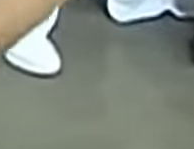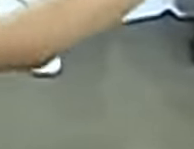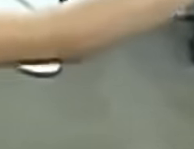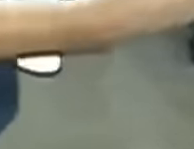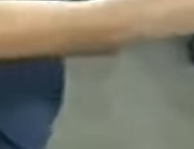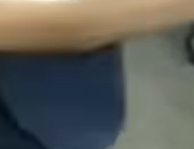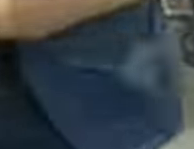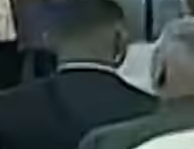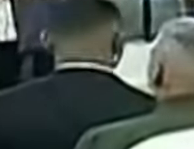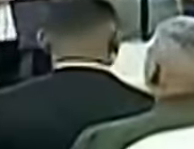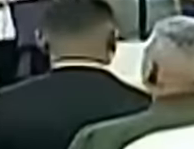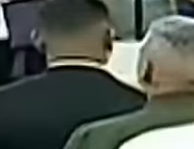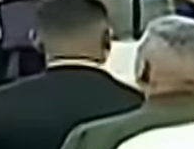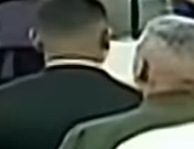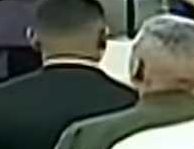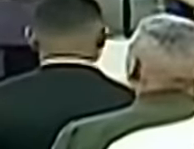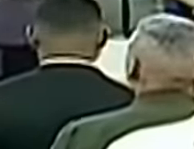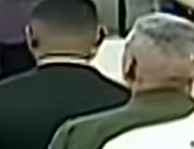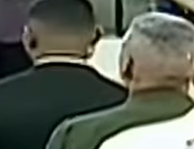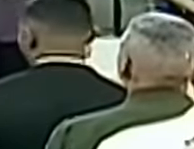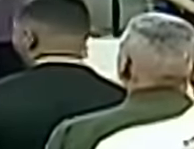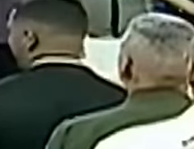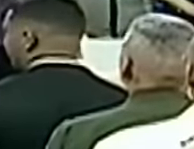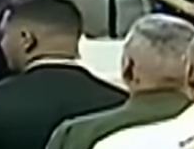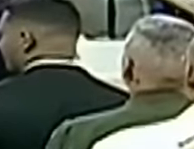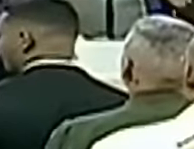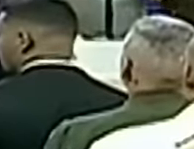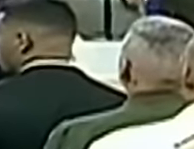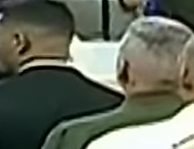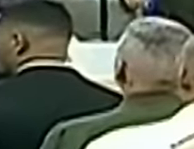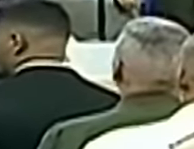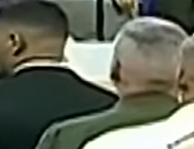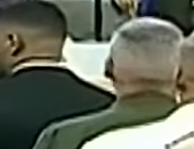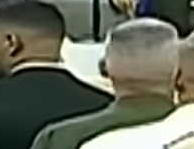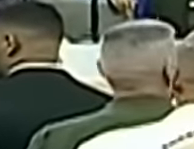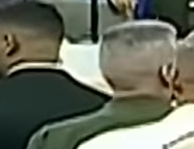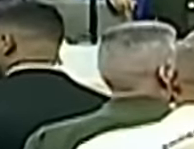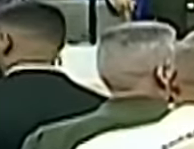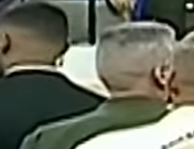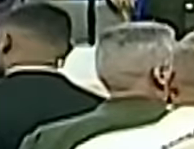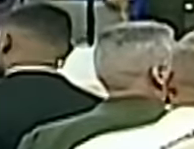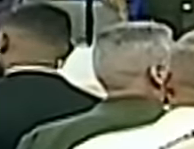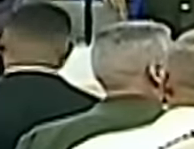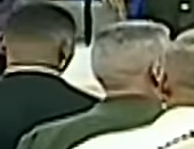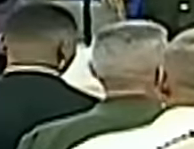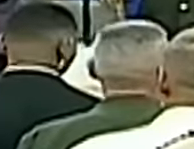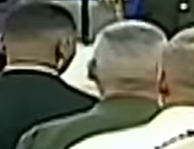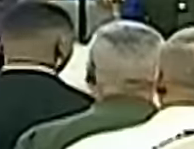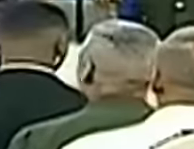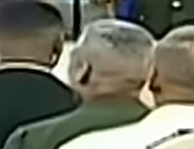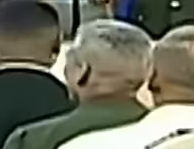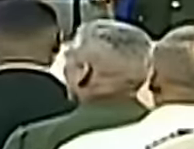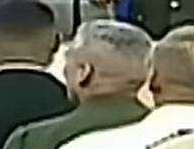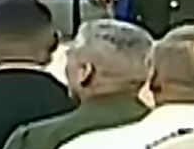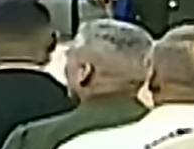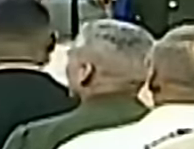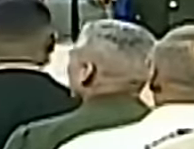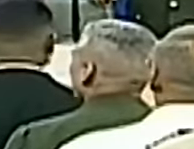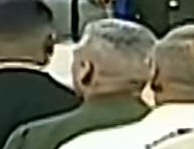Firme delante de la reunión para defender a la guardia, la divisa y el